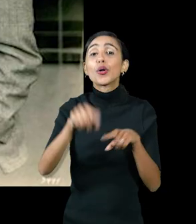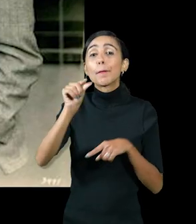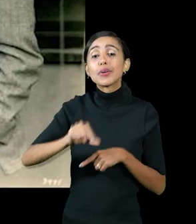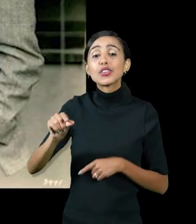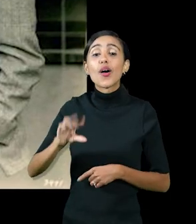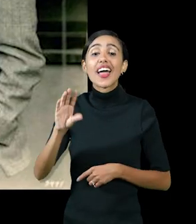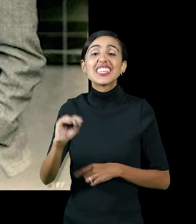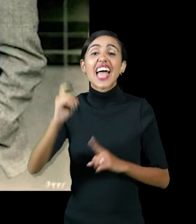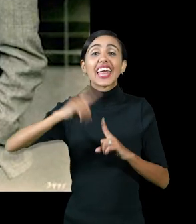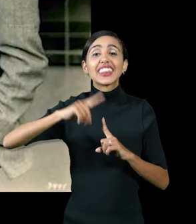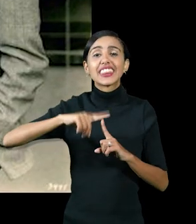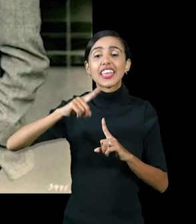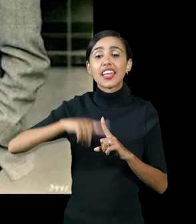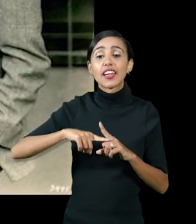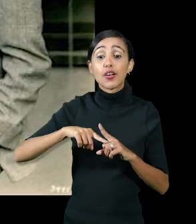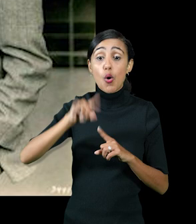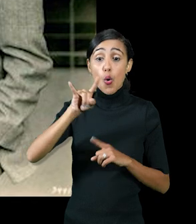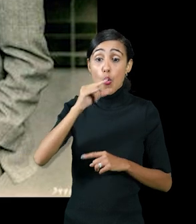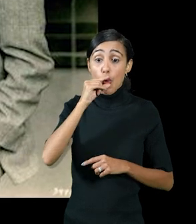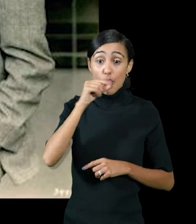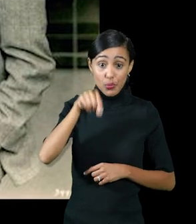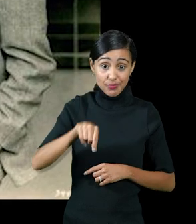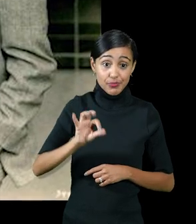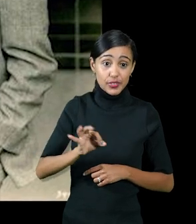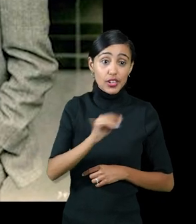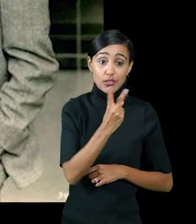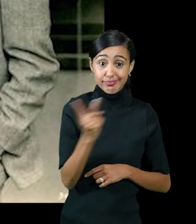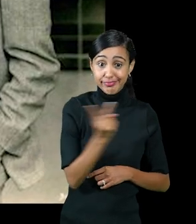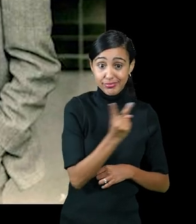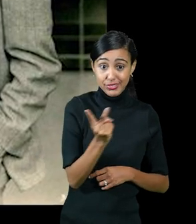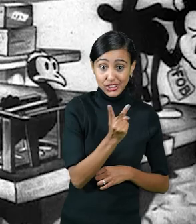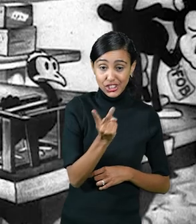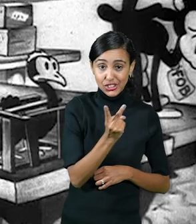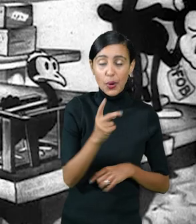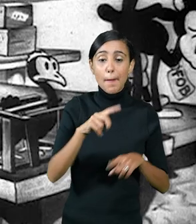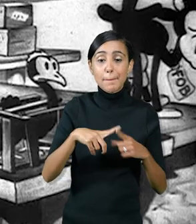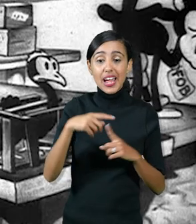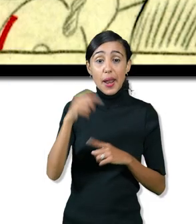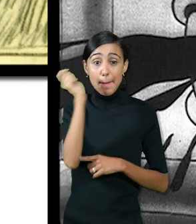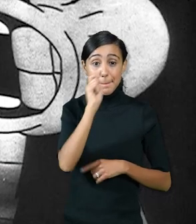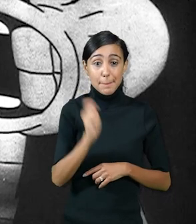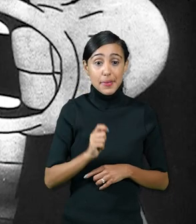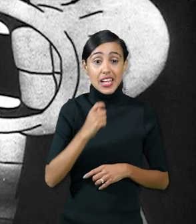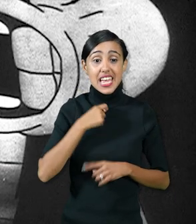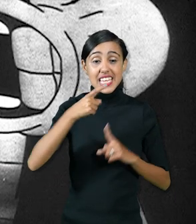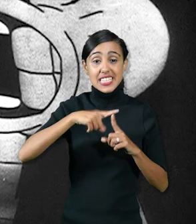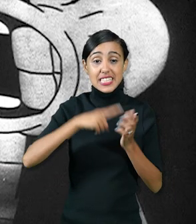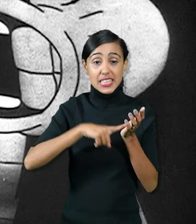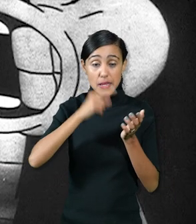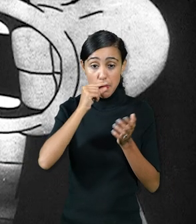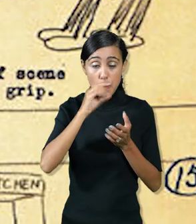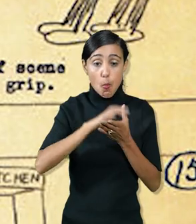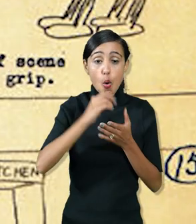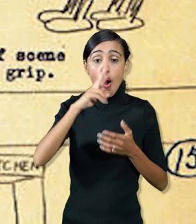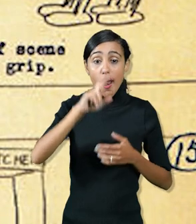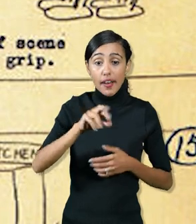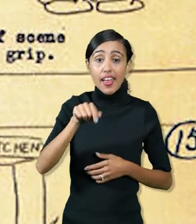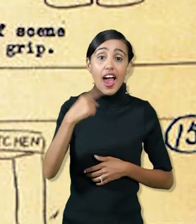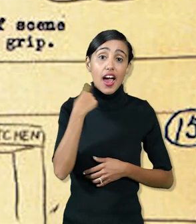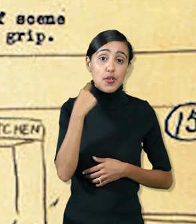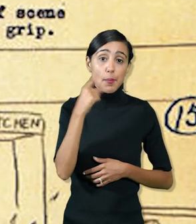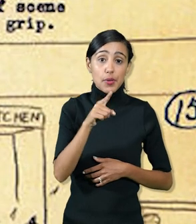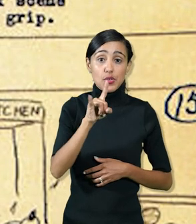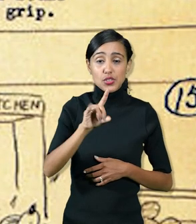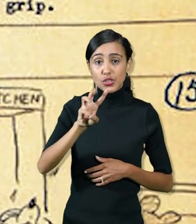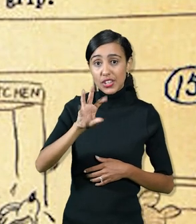atribuyen esa técnica a Hugh Wickers y el propio Walt Disney para la cinta Steamboat Willie de